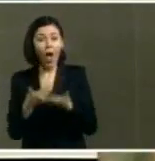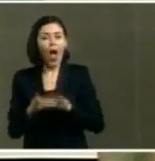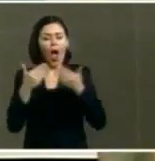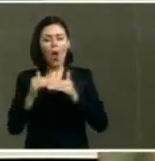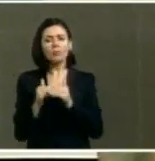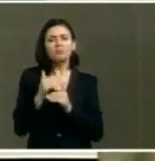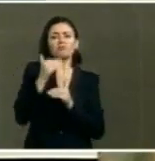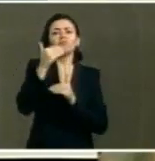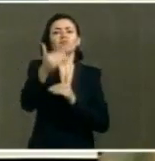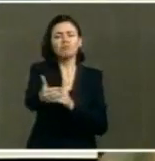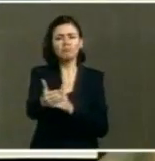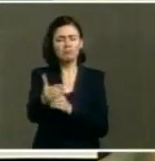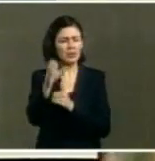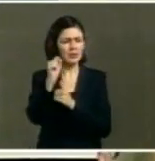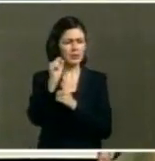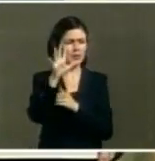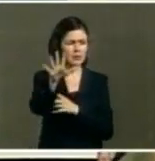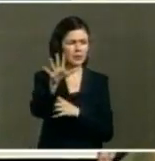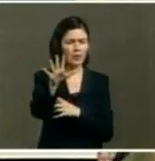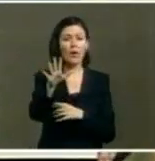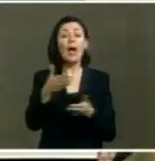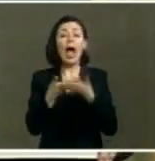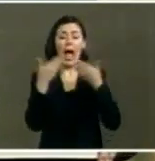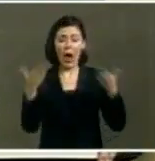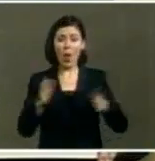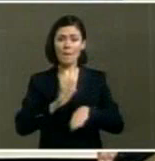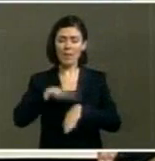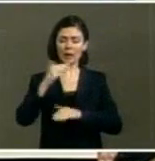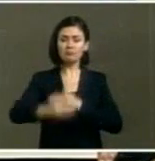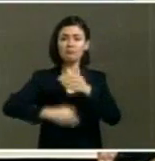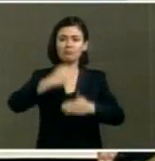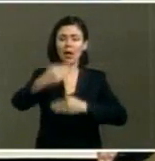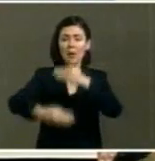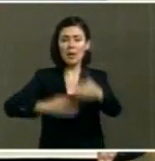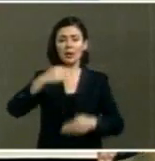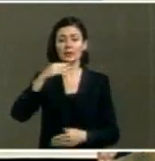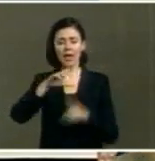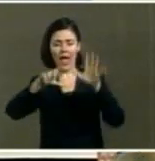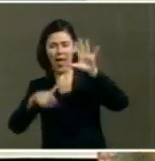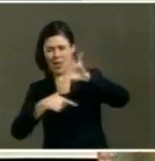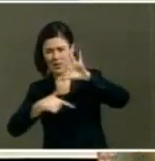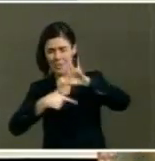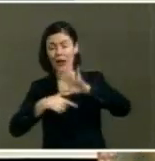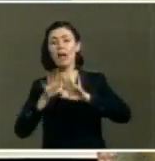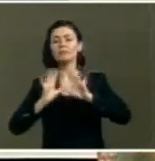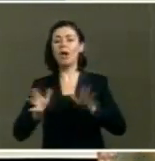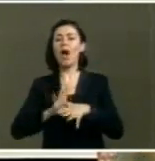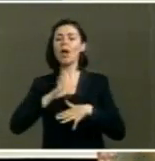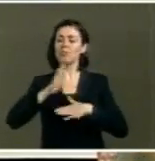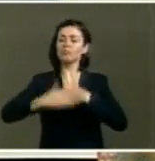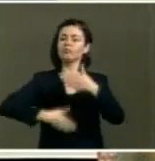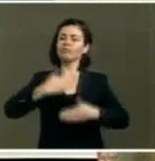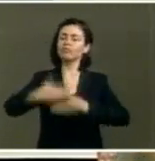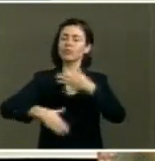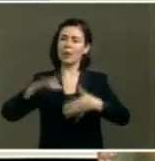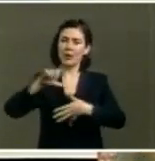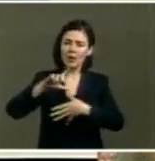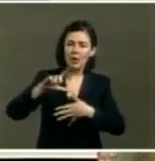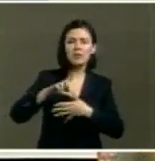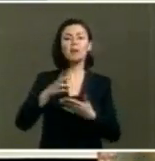país con mayores facilidades para hacer negocio en toda América Latina y estamos por encima de los BRICS, de